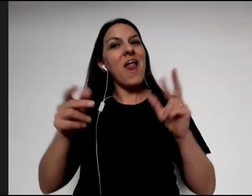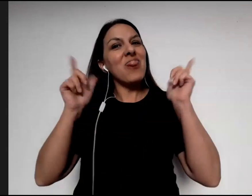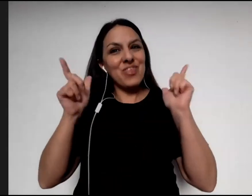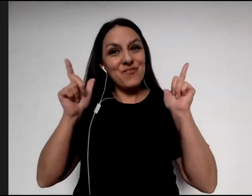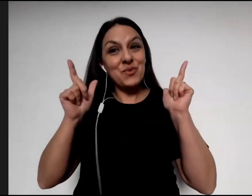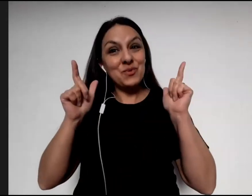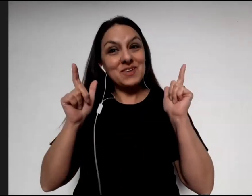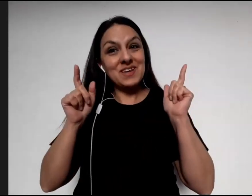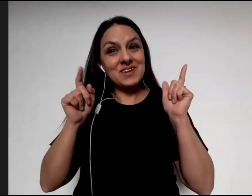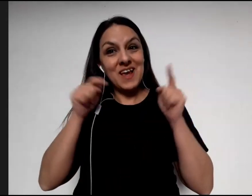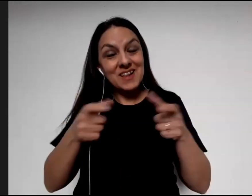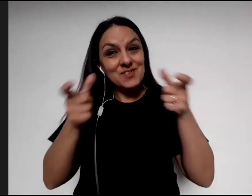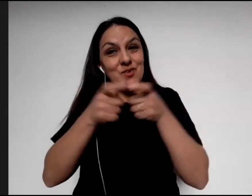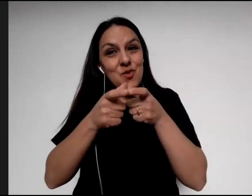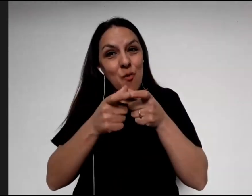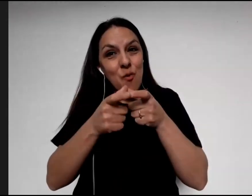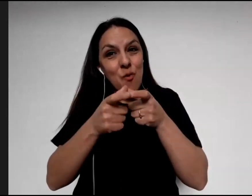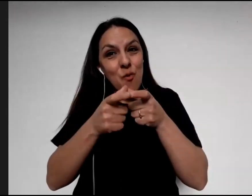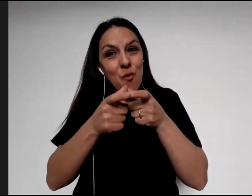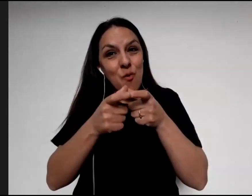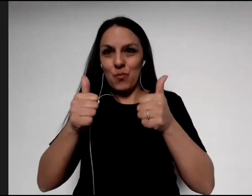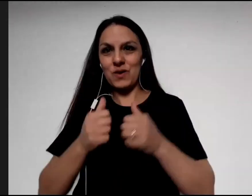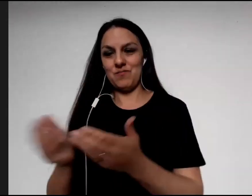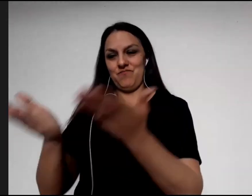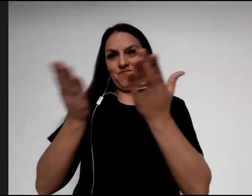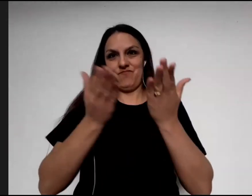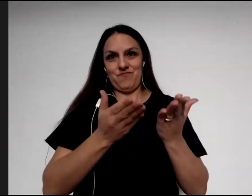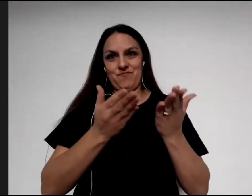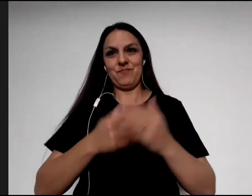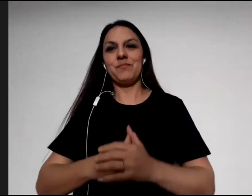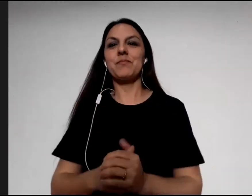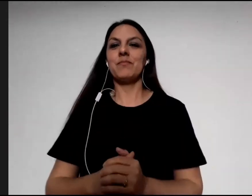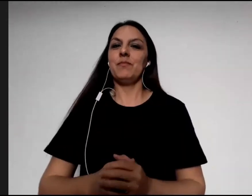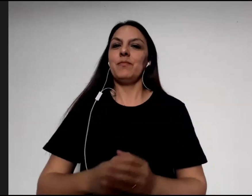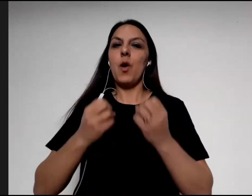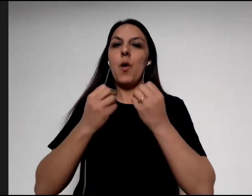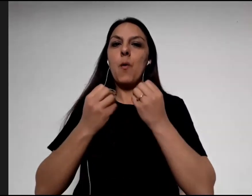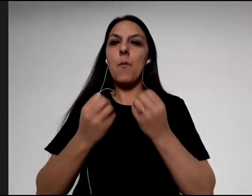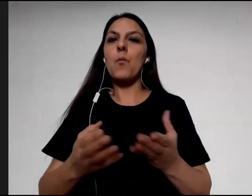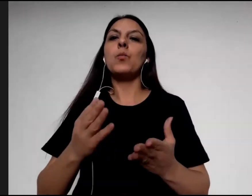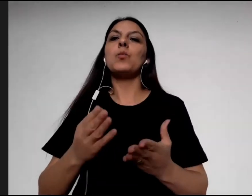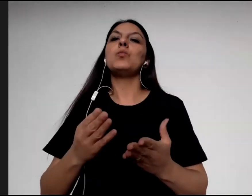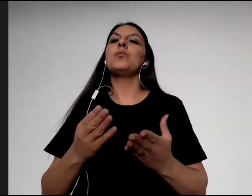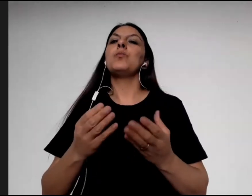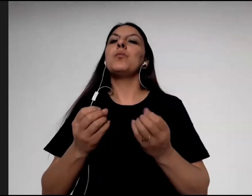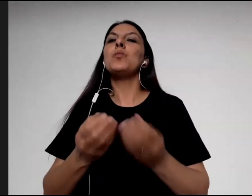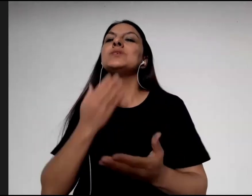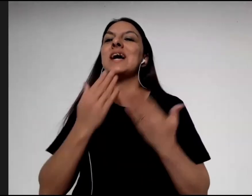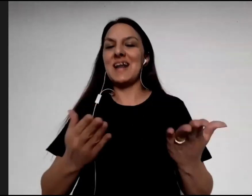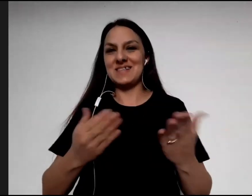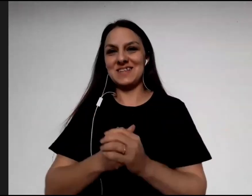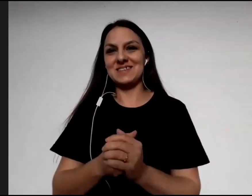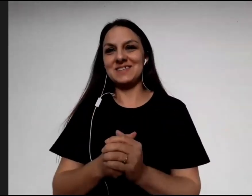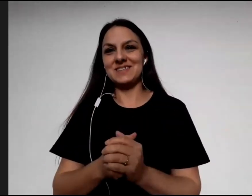útil. En eso sí, adelante. Muchas gracias doctora Ferrari, buenas tardes a todos.